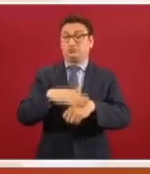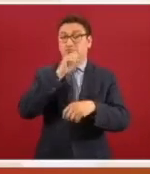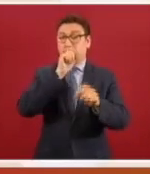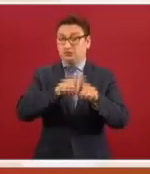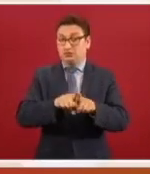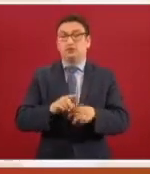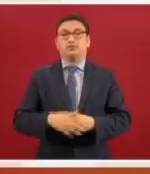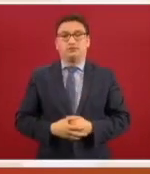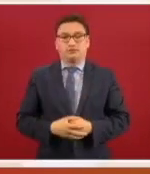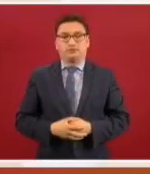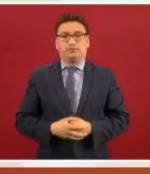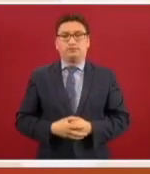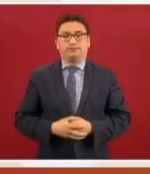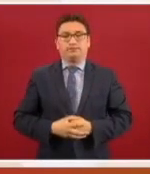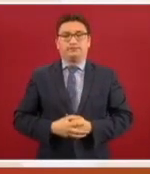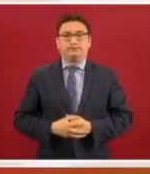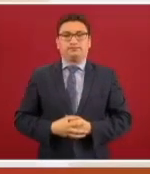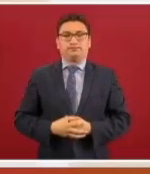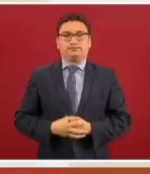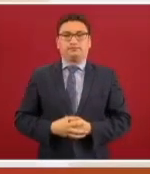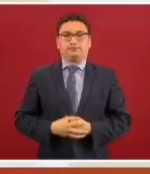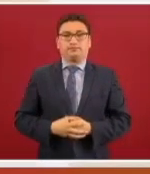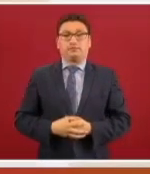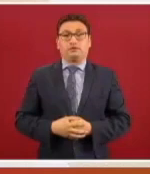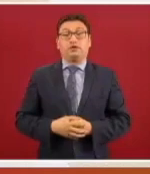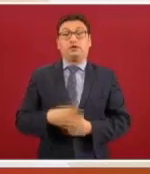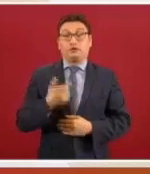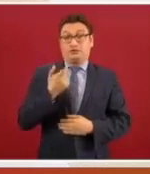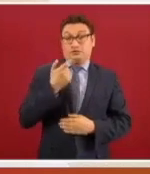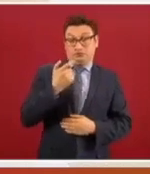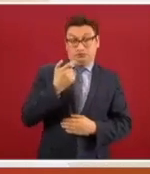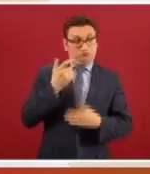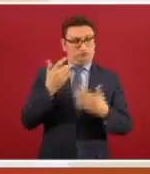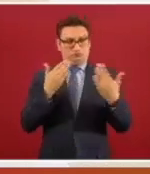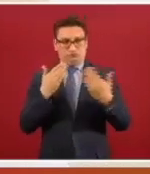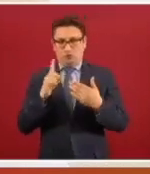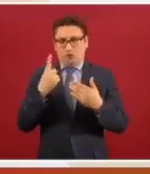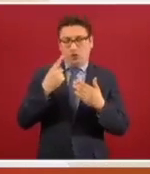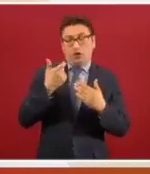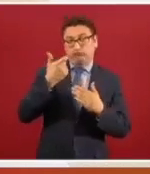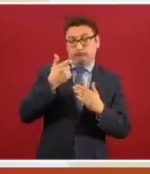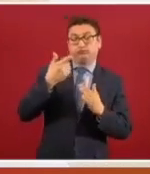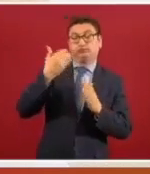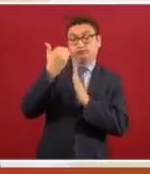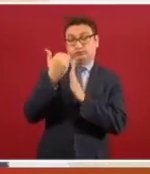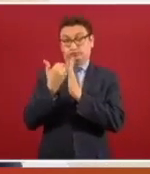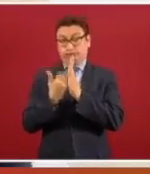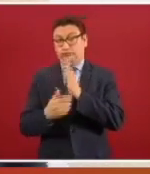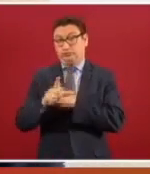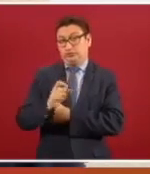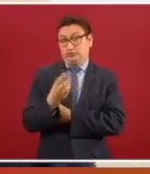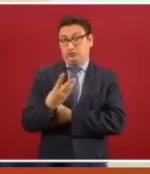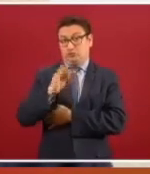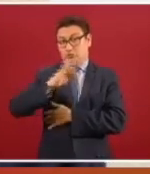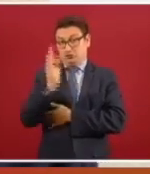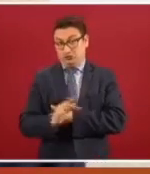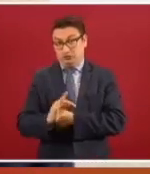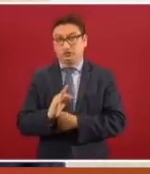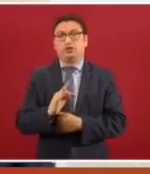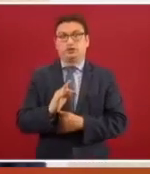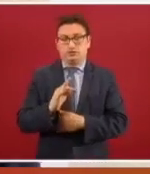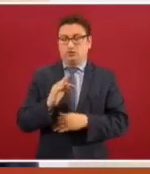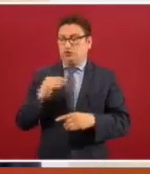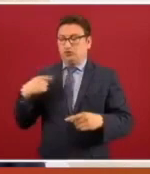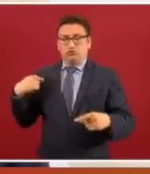con la depreciación del peso, estimada en 23% en lo que va de